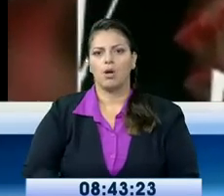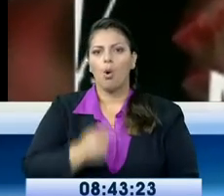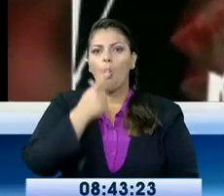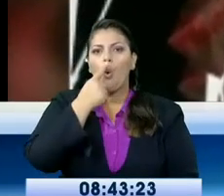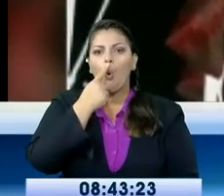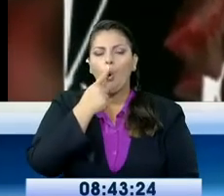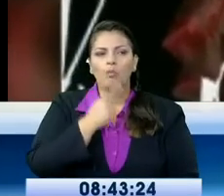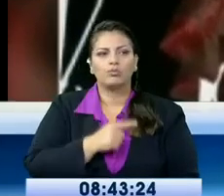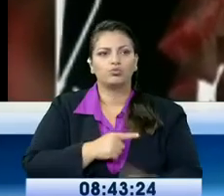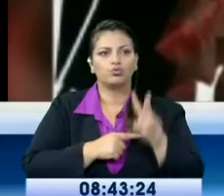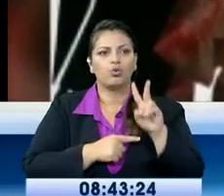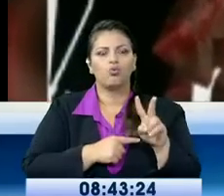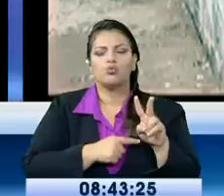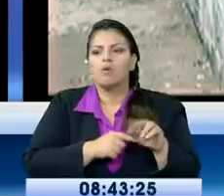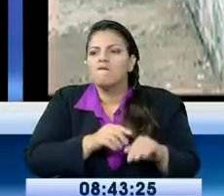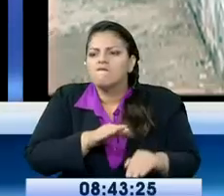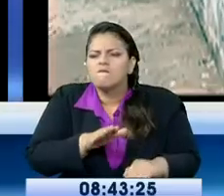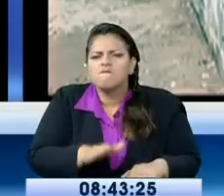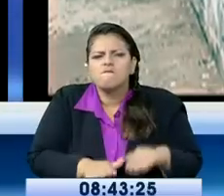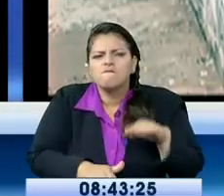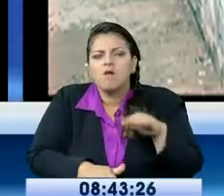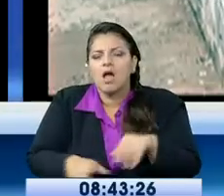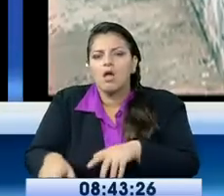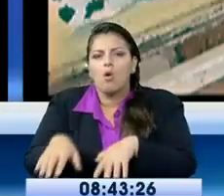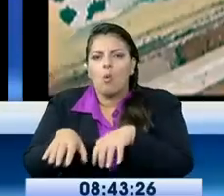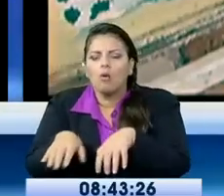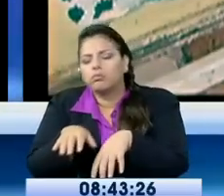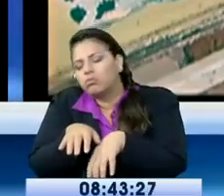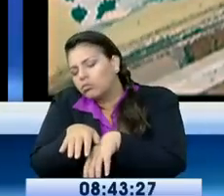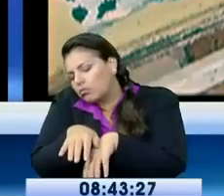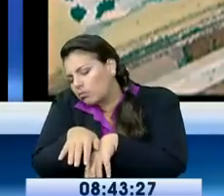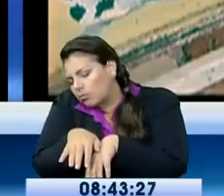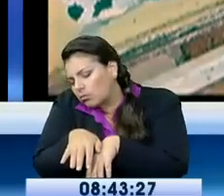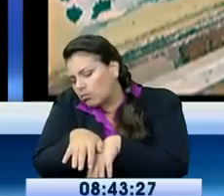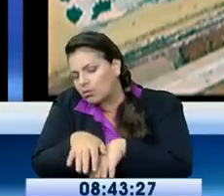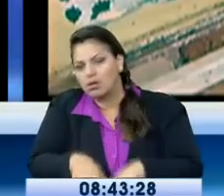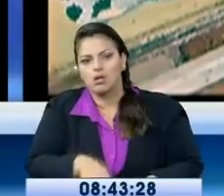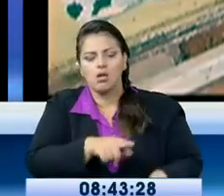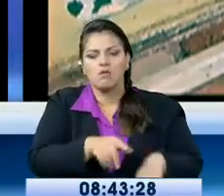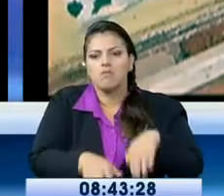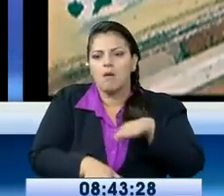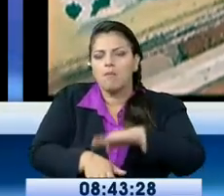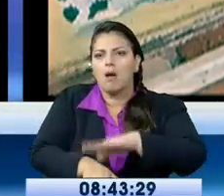grito, y mi esposa, pensando que era la perra la que estaba molestando, ella le